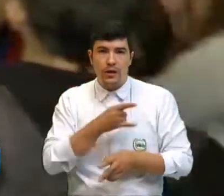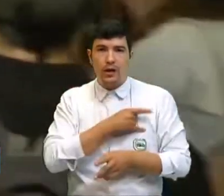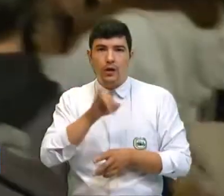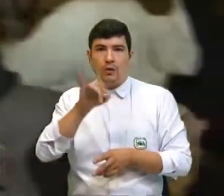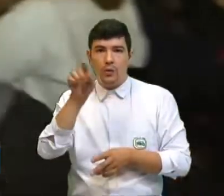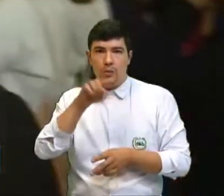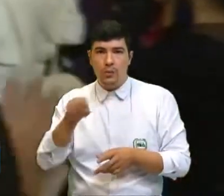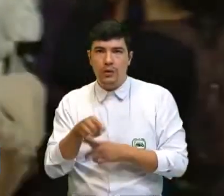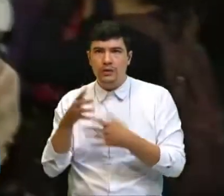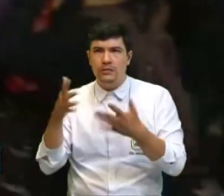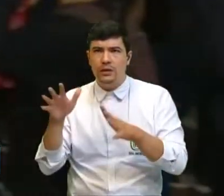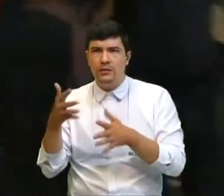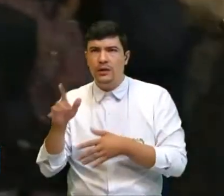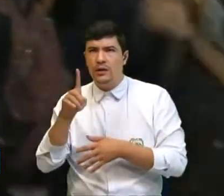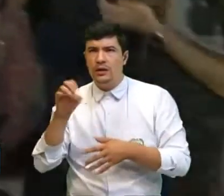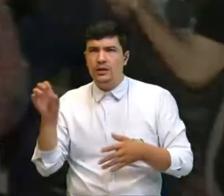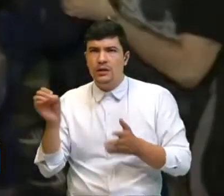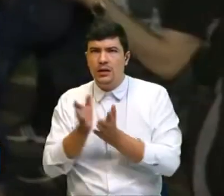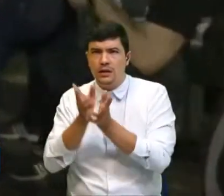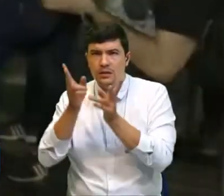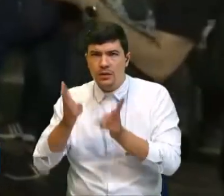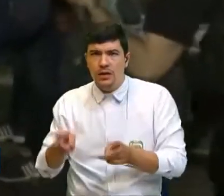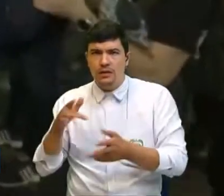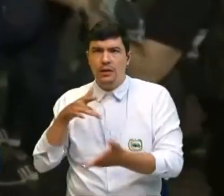estudiantes estuvieron presentes en esta jornada de diálogos